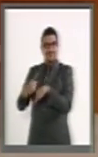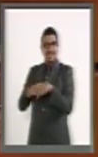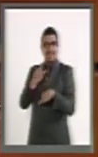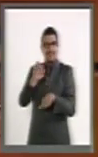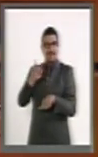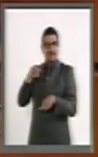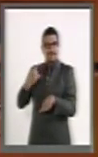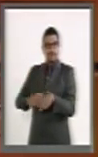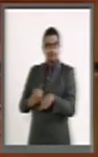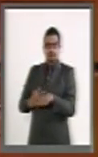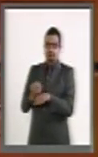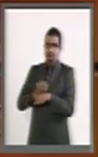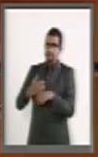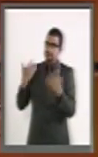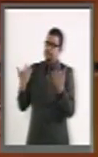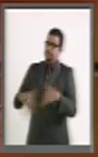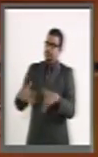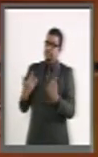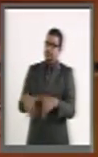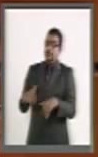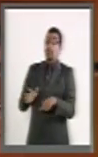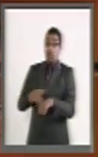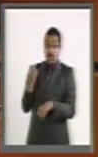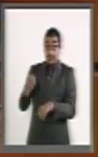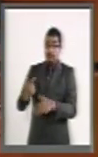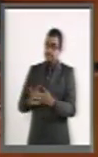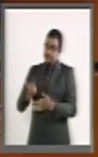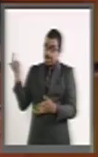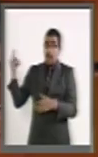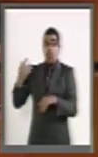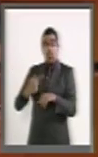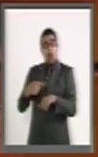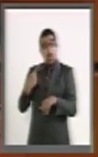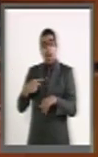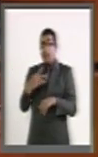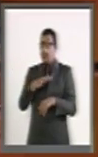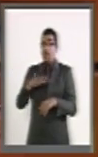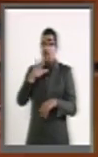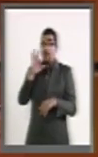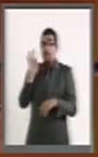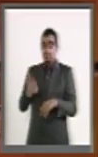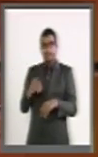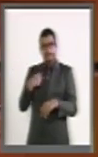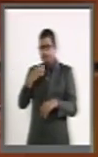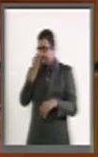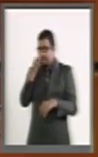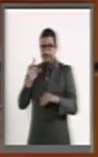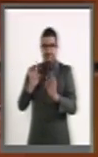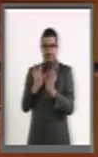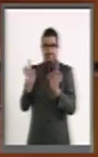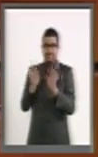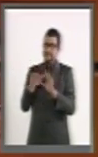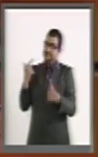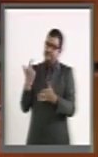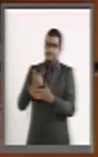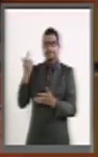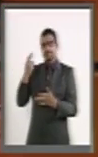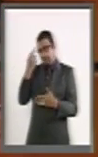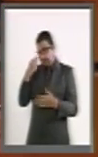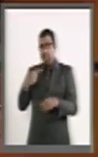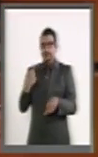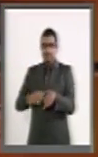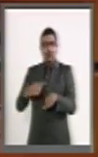diabetes están en alto riesgo y casi el 50% está en un riesgo muy alto de